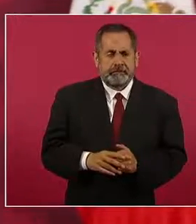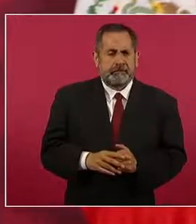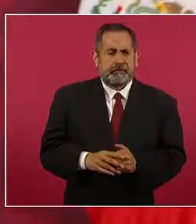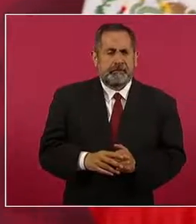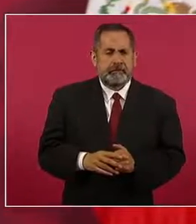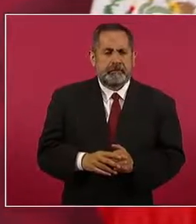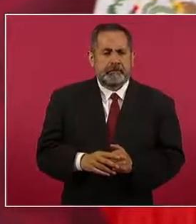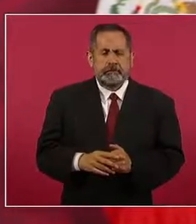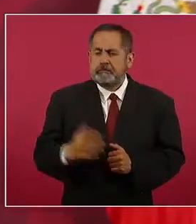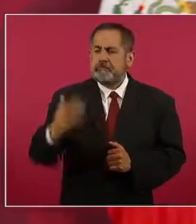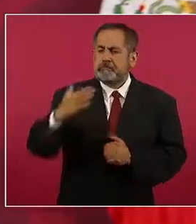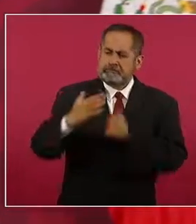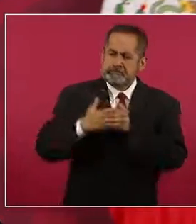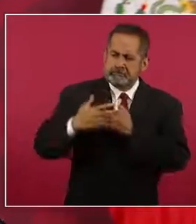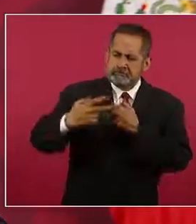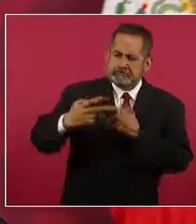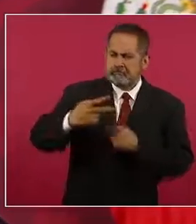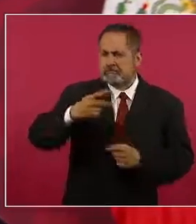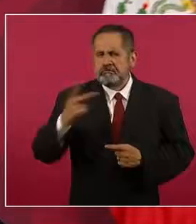me cuestionan,